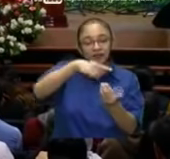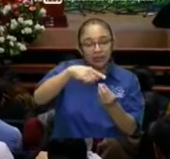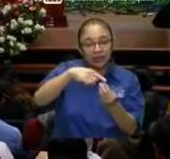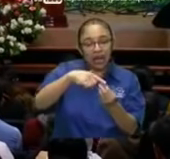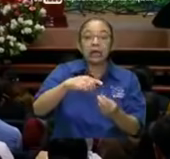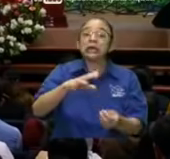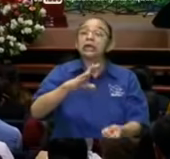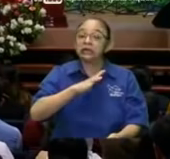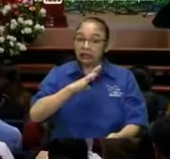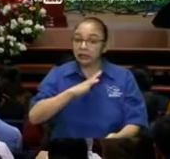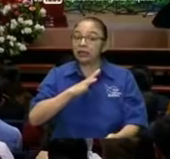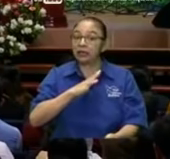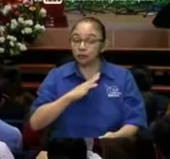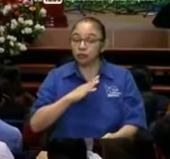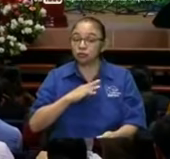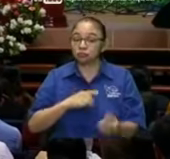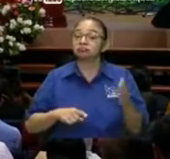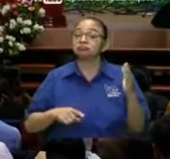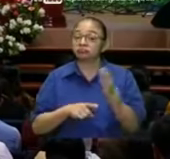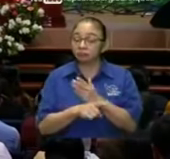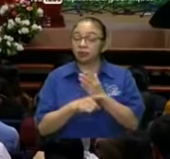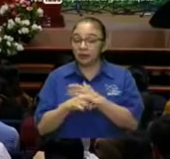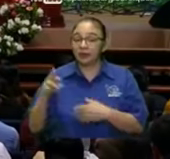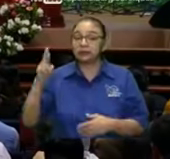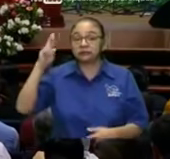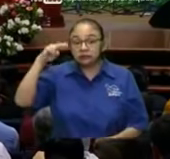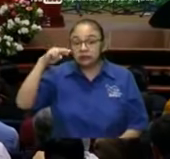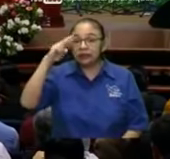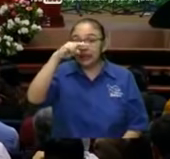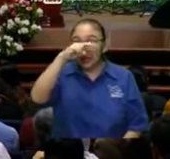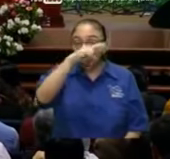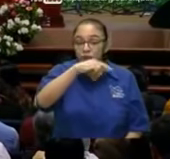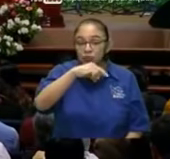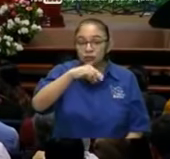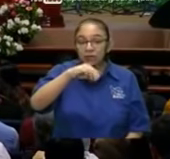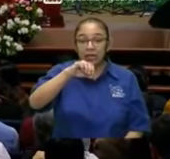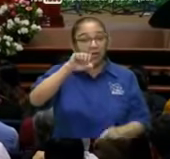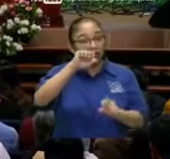raros. En cuestión de conocernos,